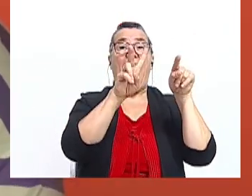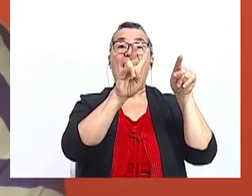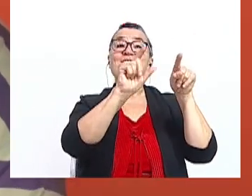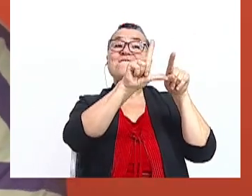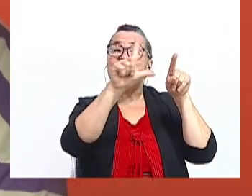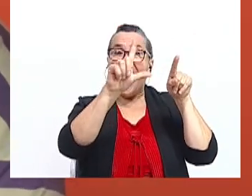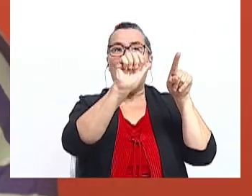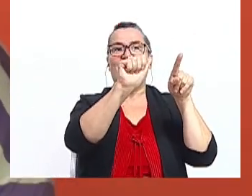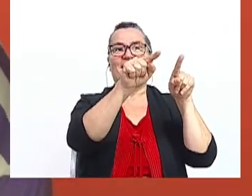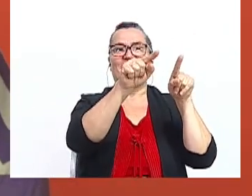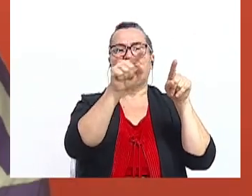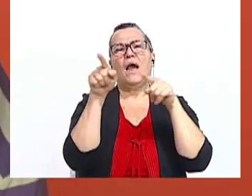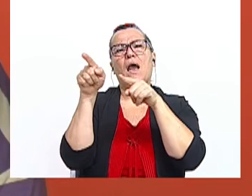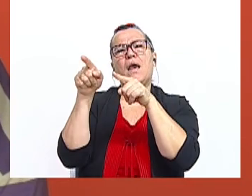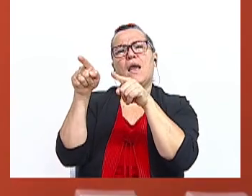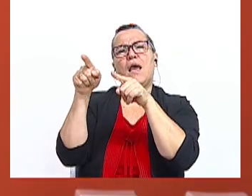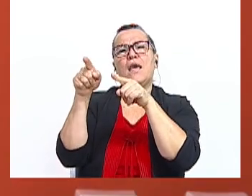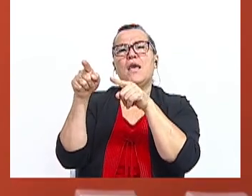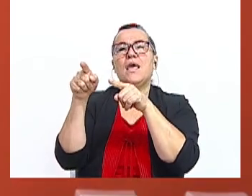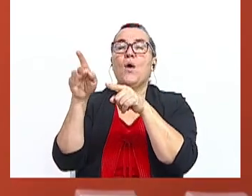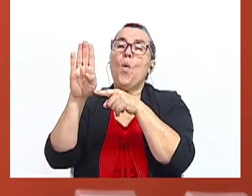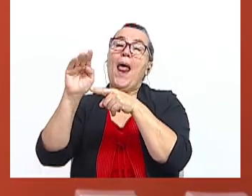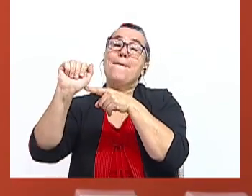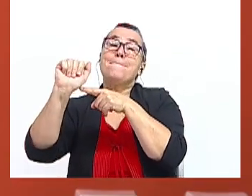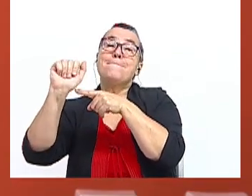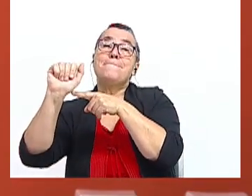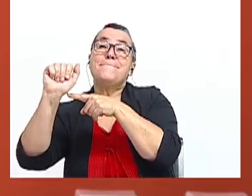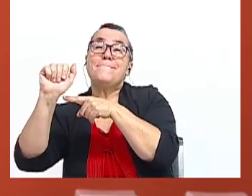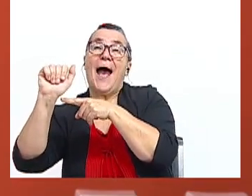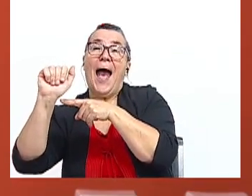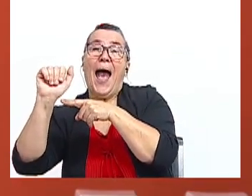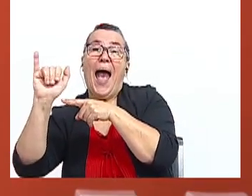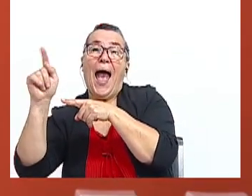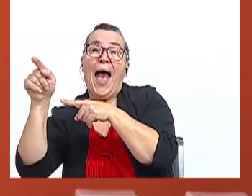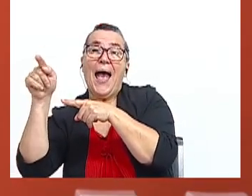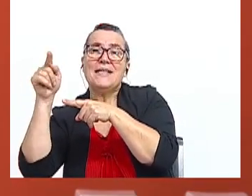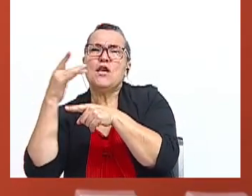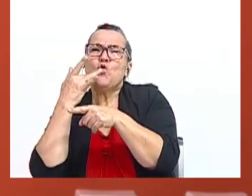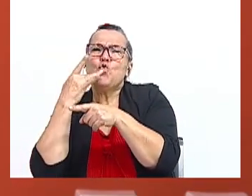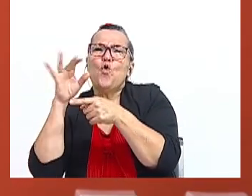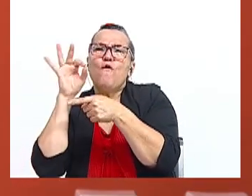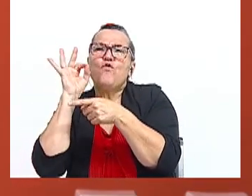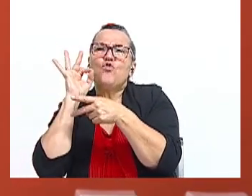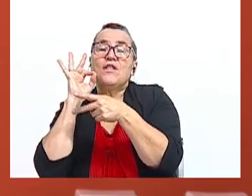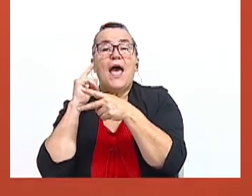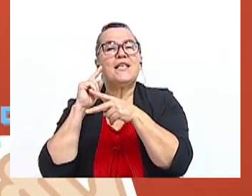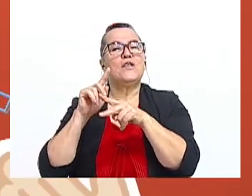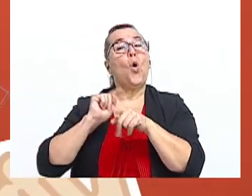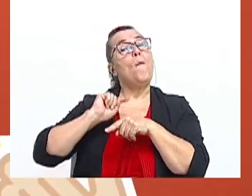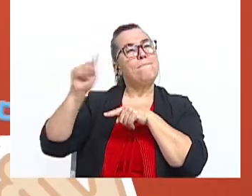donde estaba una valla, que es una fruta muy rica. Si no me cree, vaya a mi Instagram para que vea lo que publiqué.